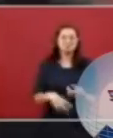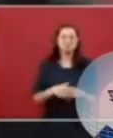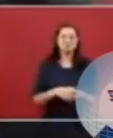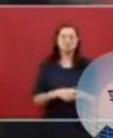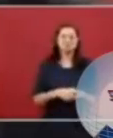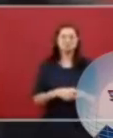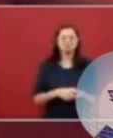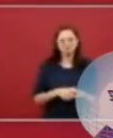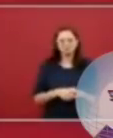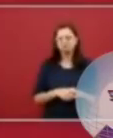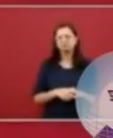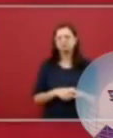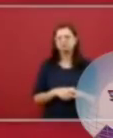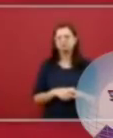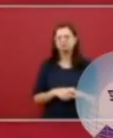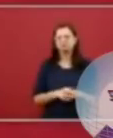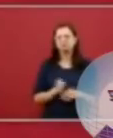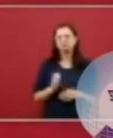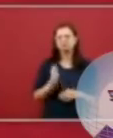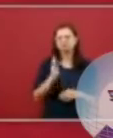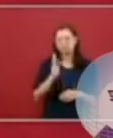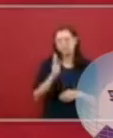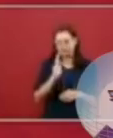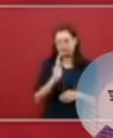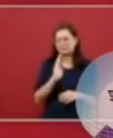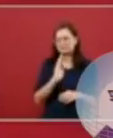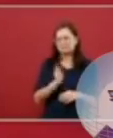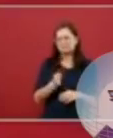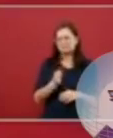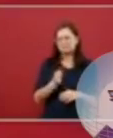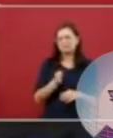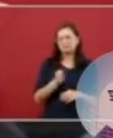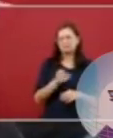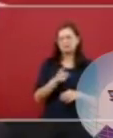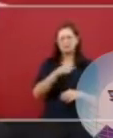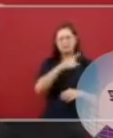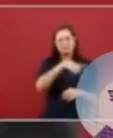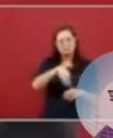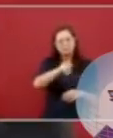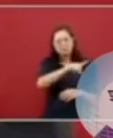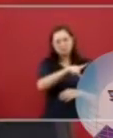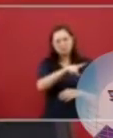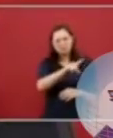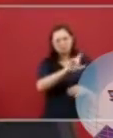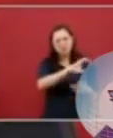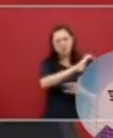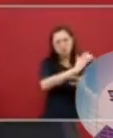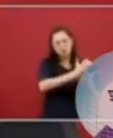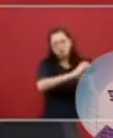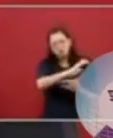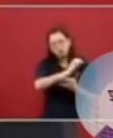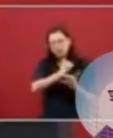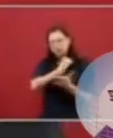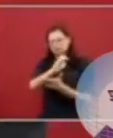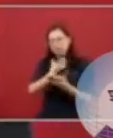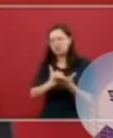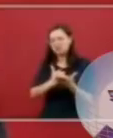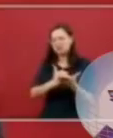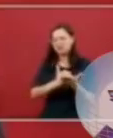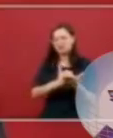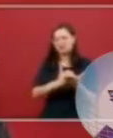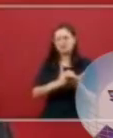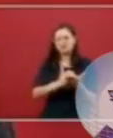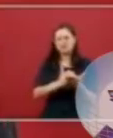aceptando de que están extrayendo a partir de los contratos, como dicen los